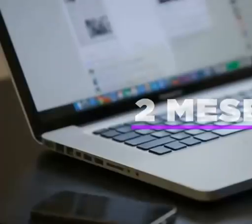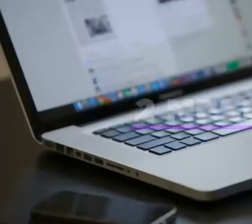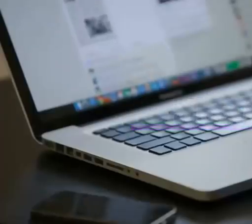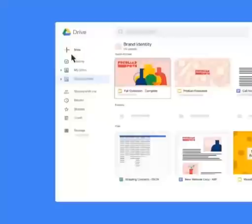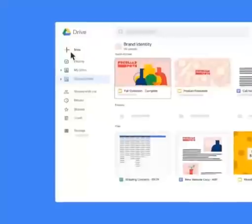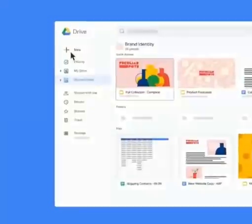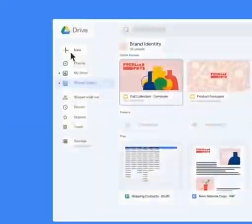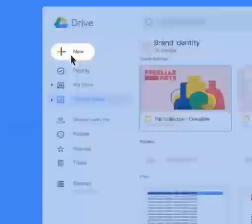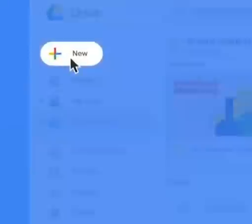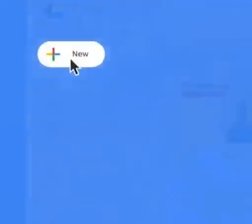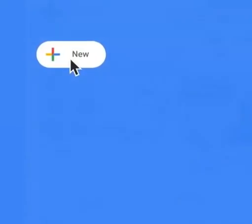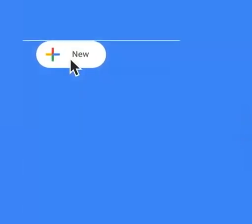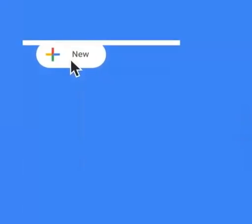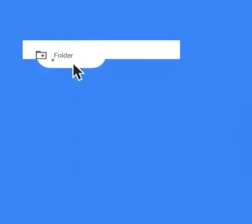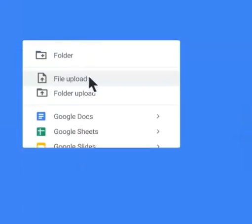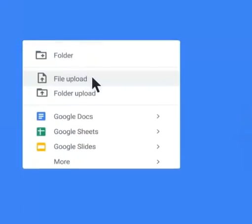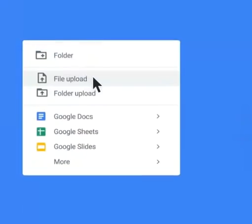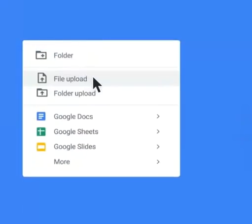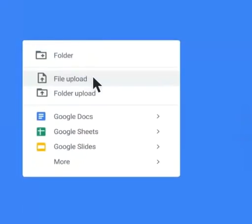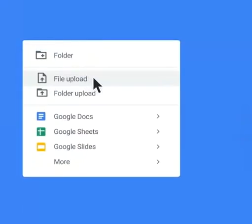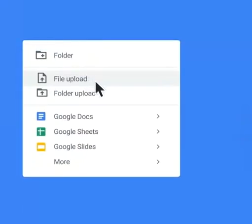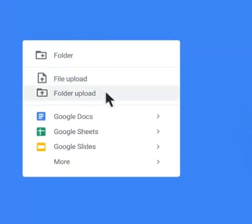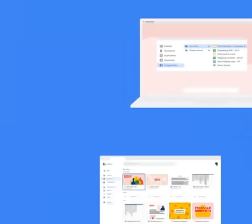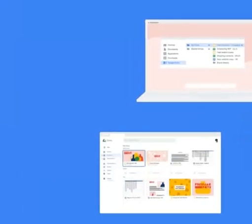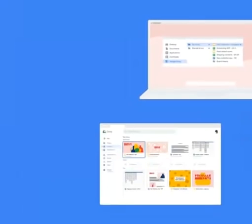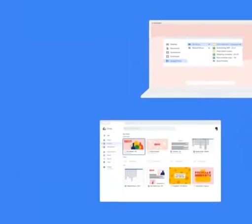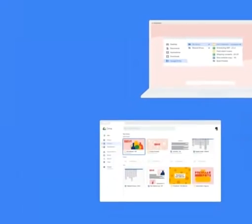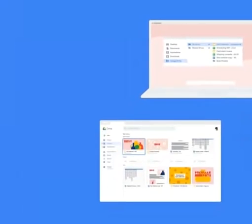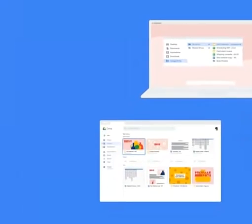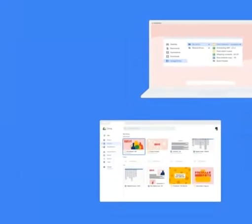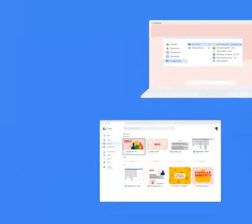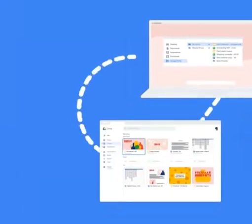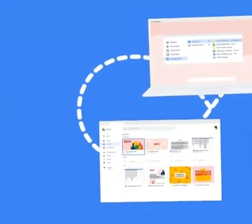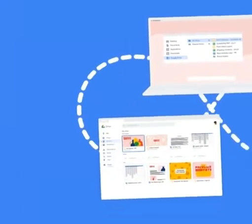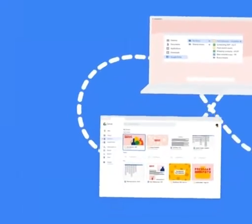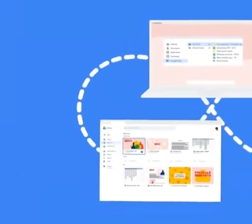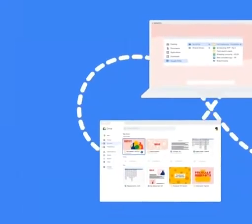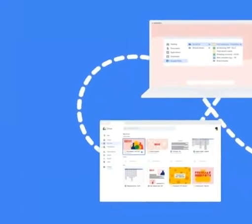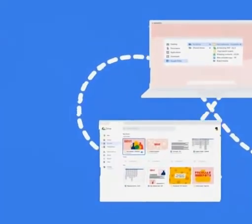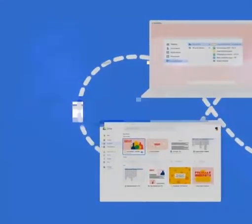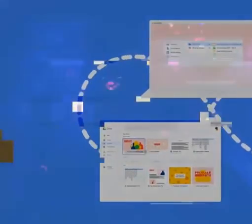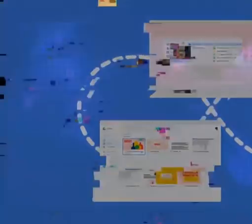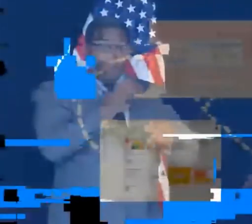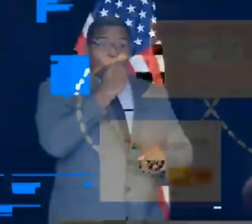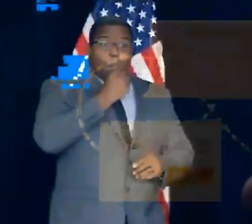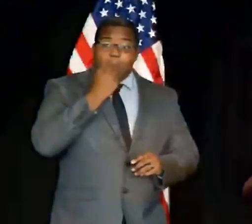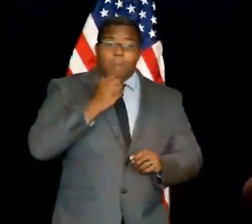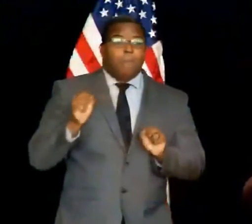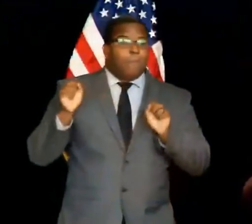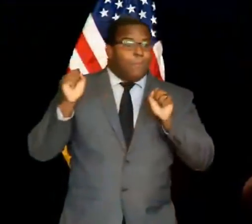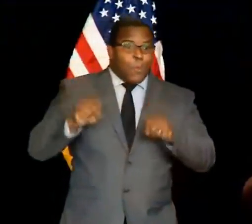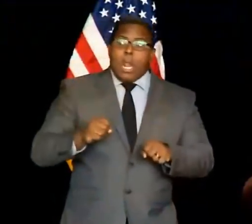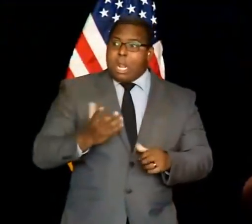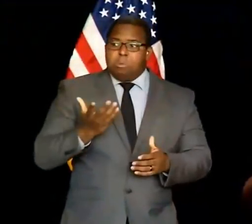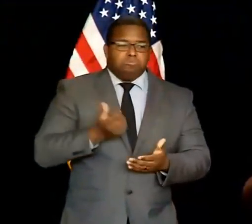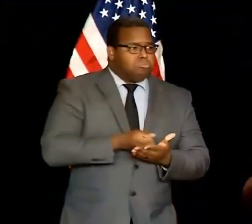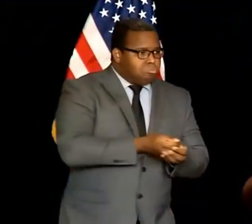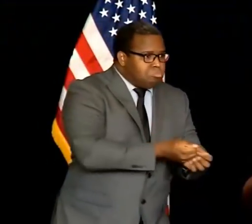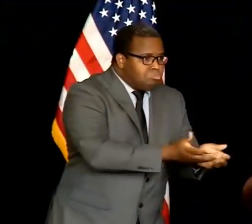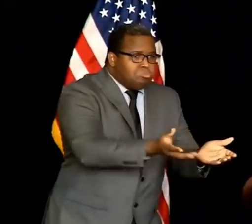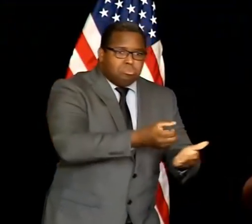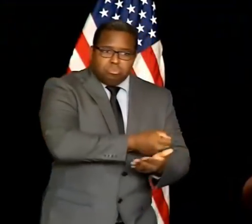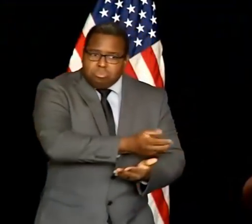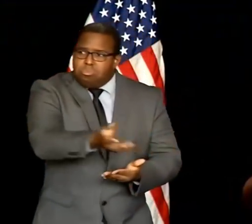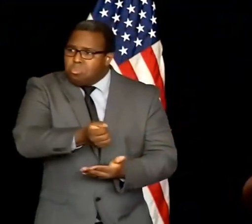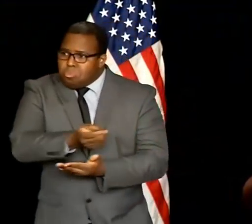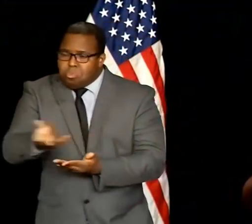buscaba implementar en otros municipios el modelo de rastreo de contactos que había establecido Villalba exitosamente. El 21 de mayo, la gobernadora anunció